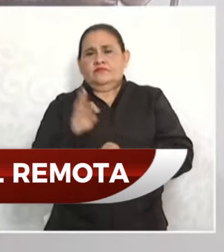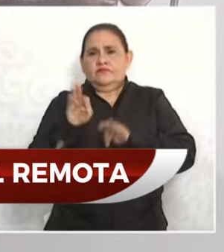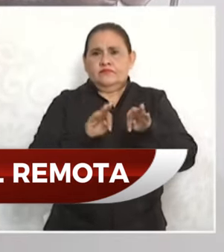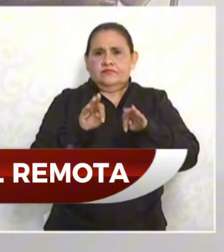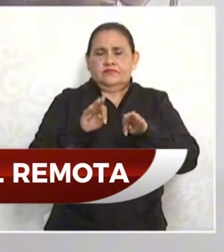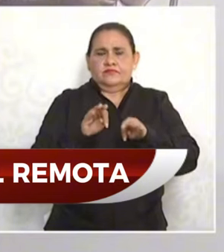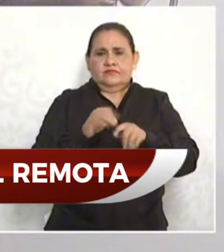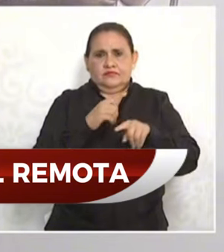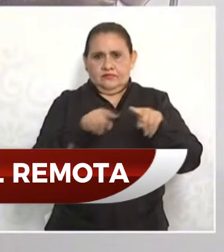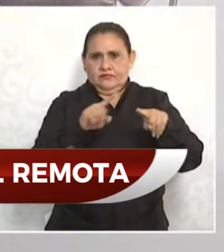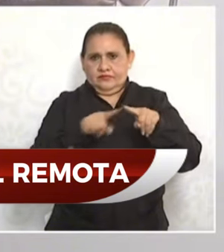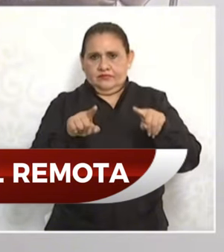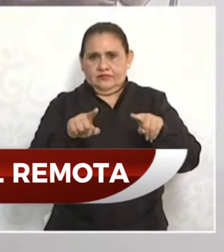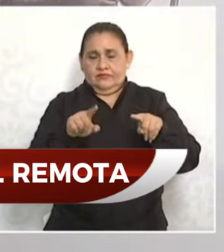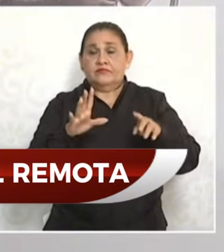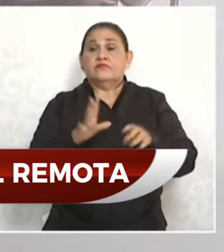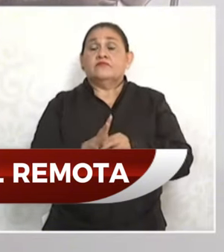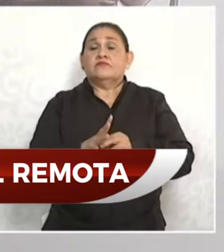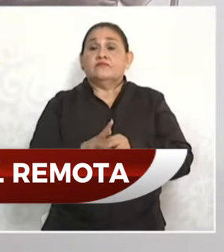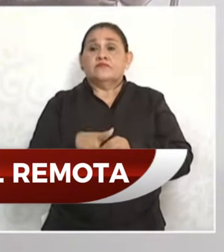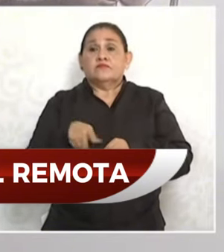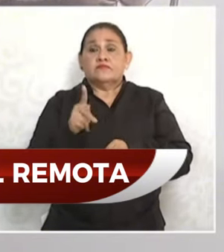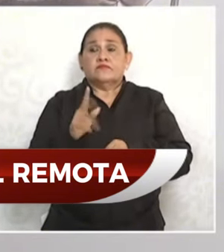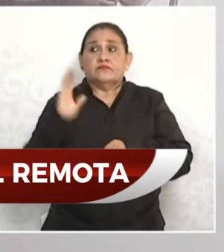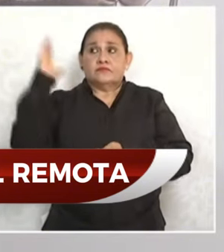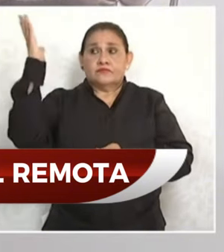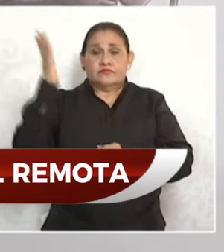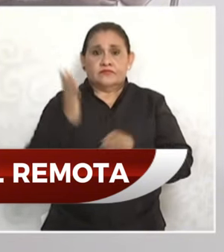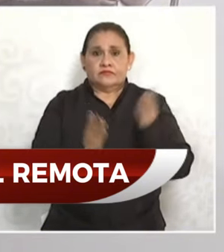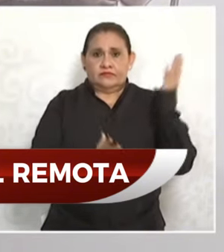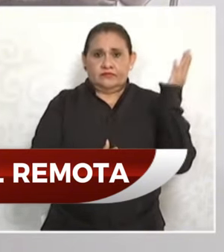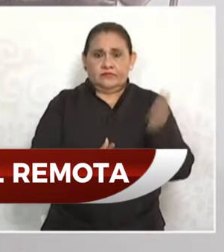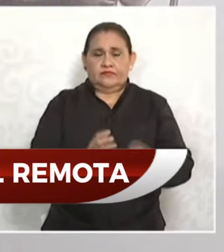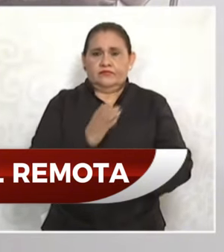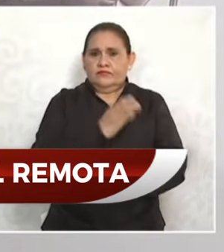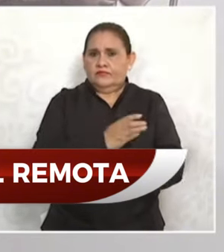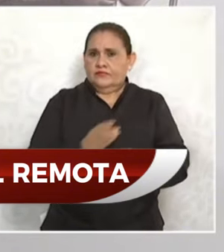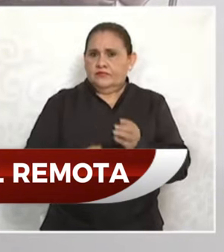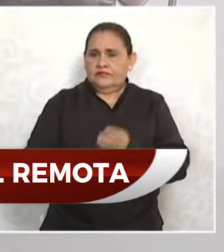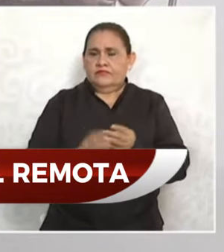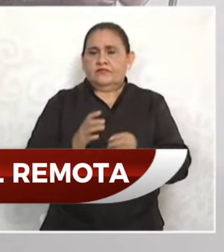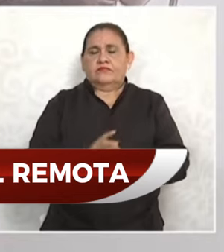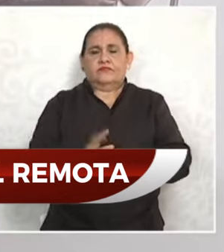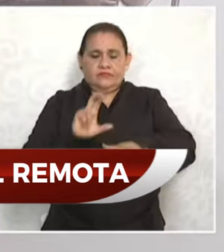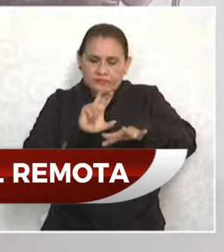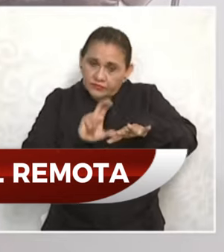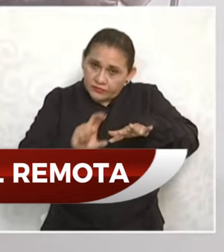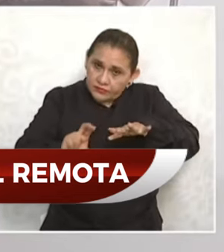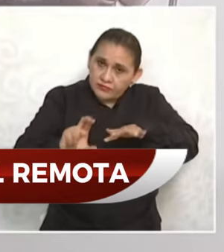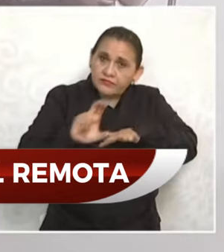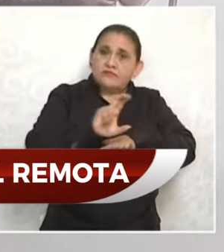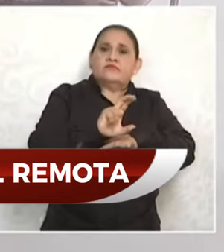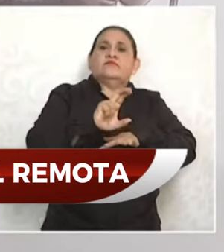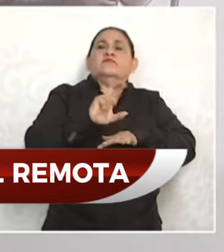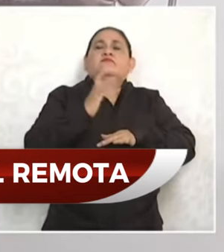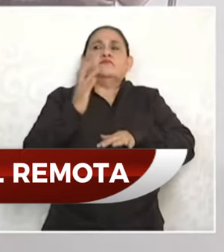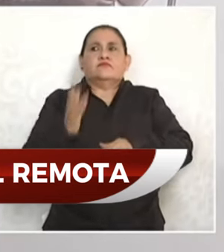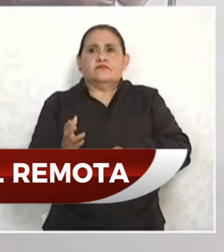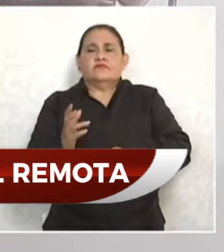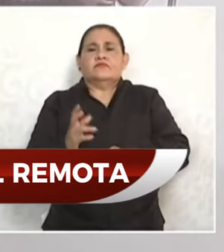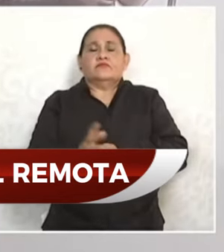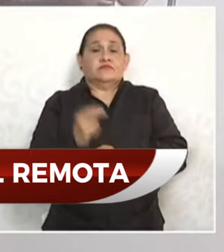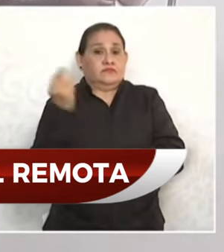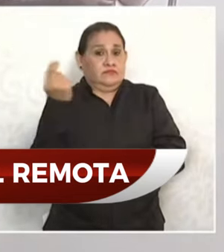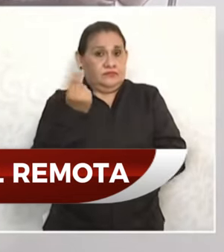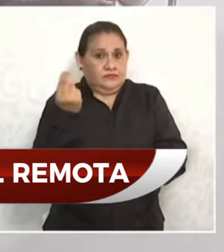Sin embargo, el flujo de carga, con la implementación del tren de carga del Tren Maya, se